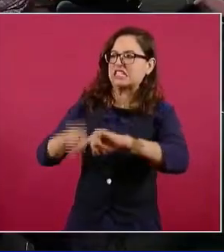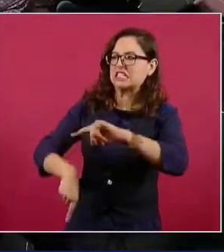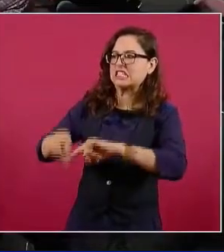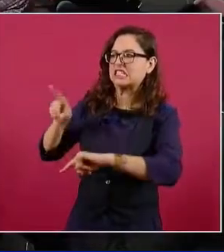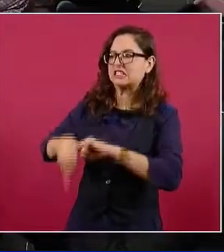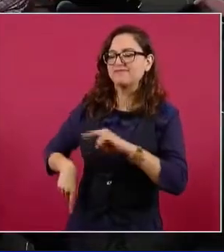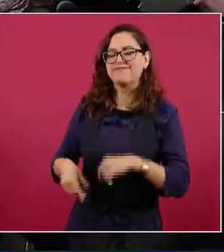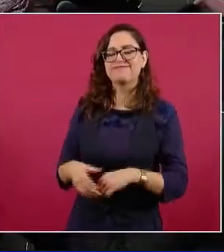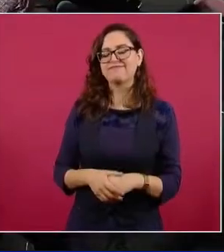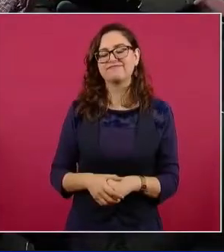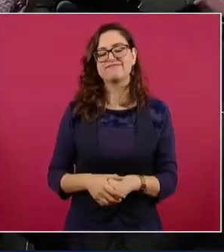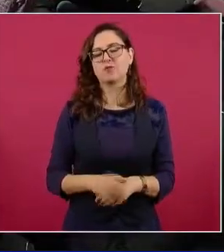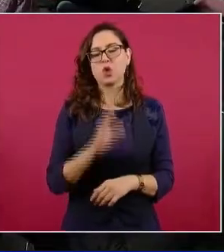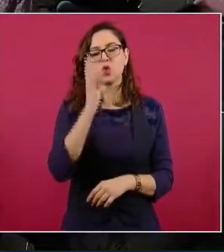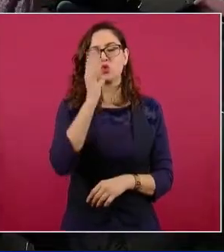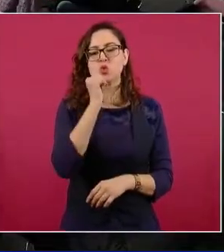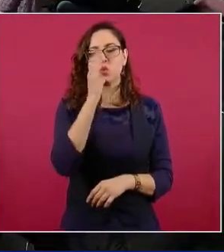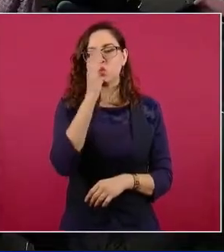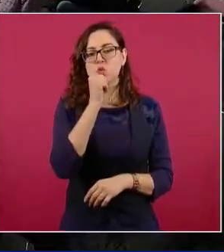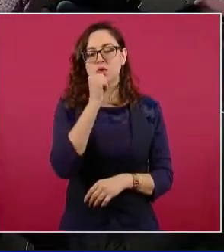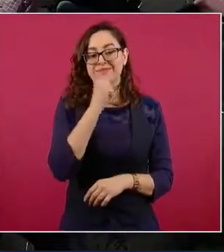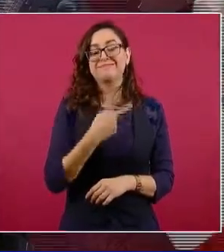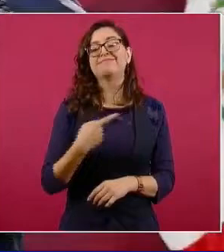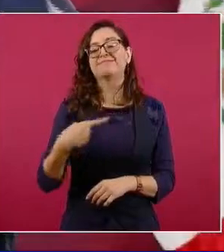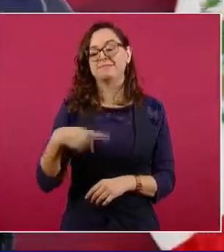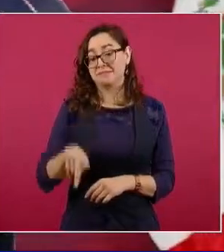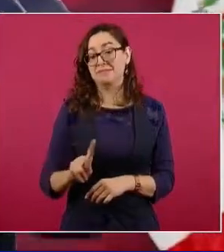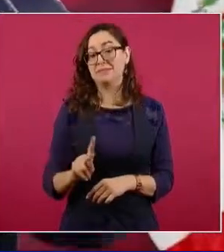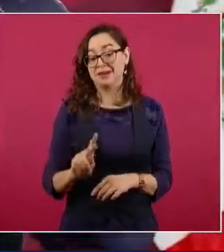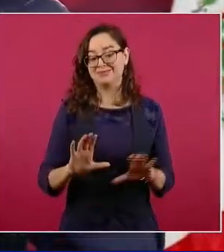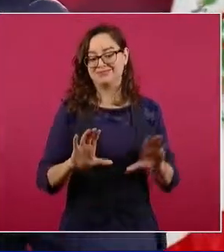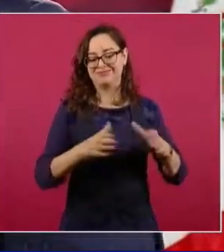la mancha negra y permeó